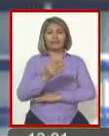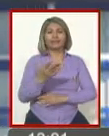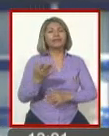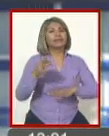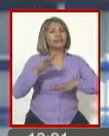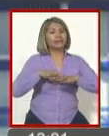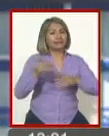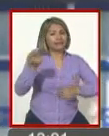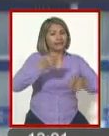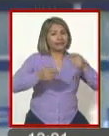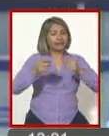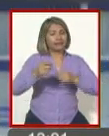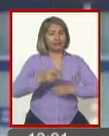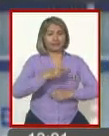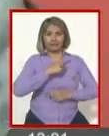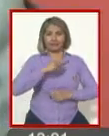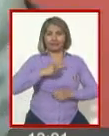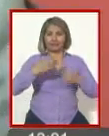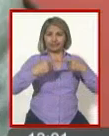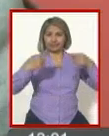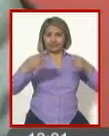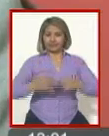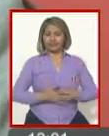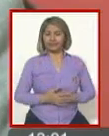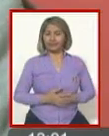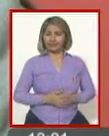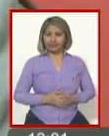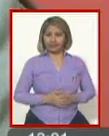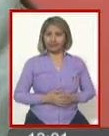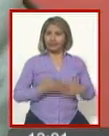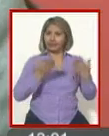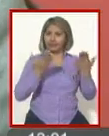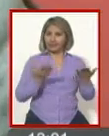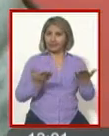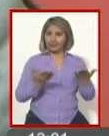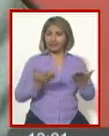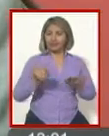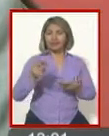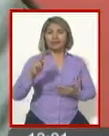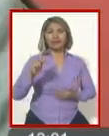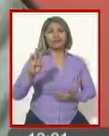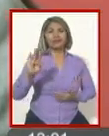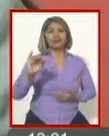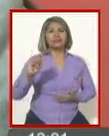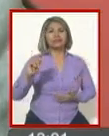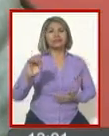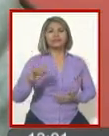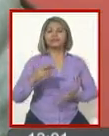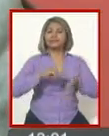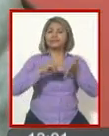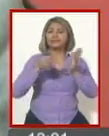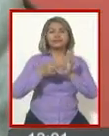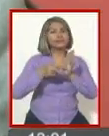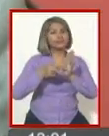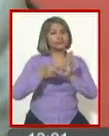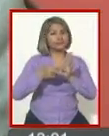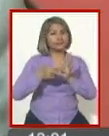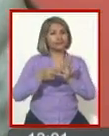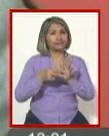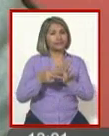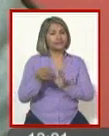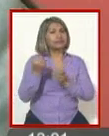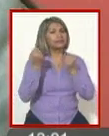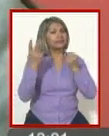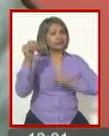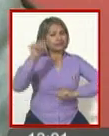sus aportes, afirma el diputado opositor. Y de por medio hay un arbitraje, obviamente esto sí genera